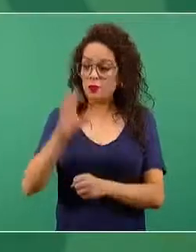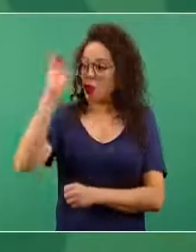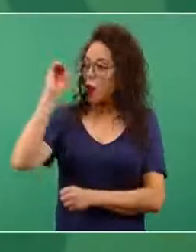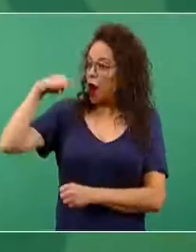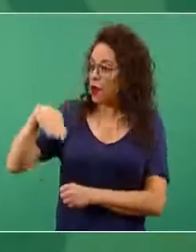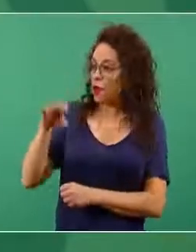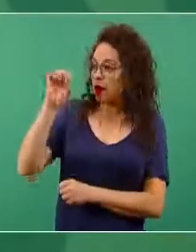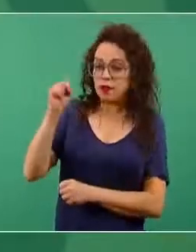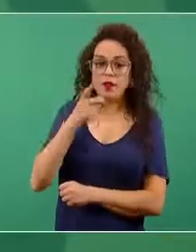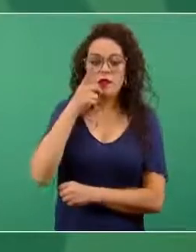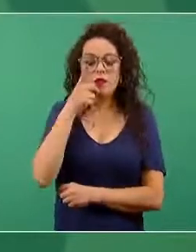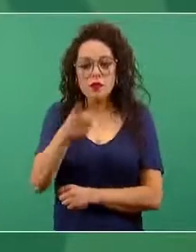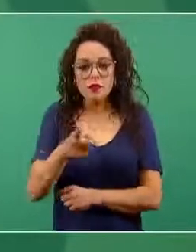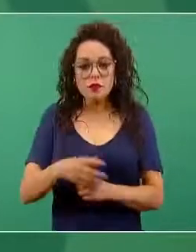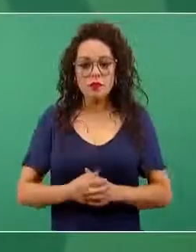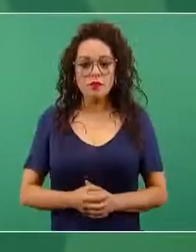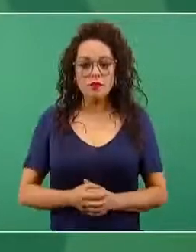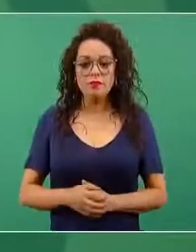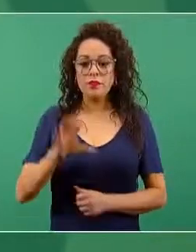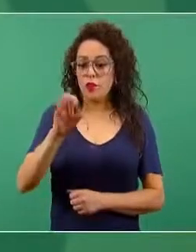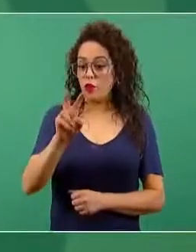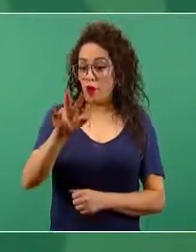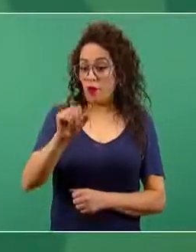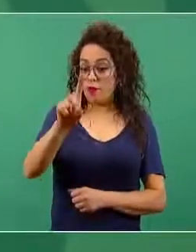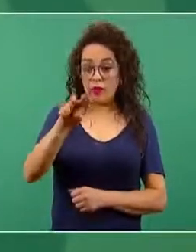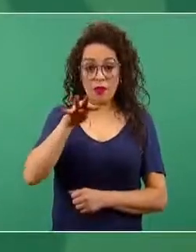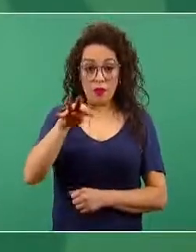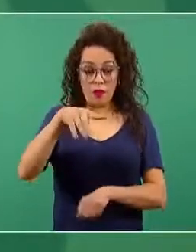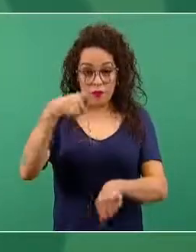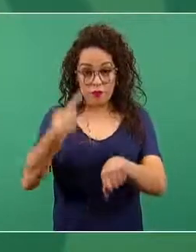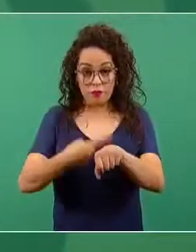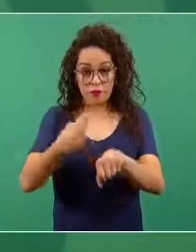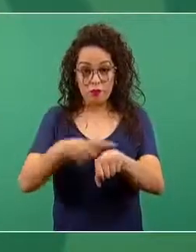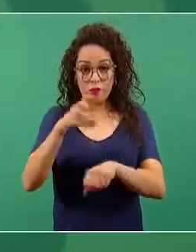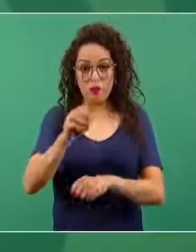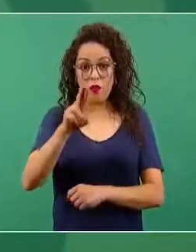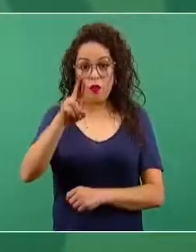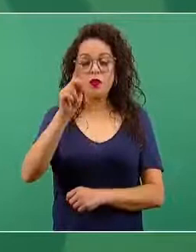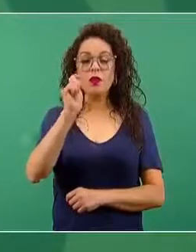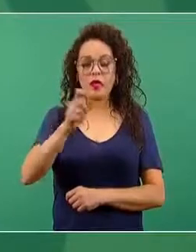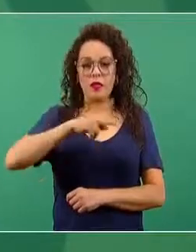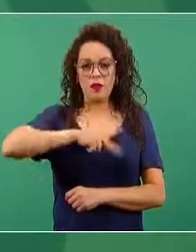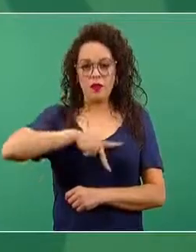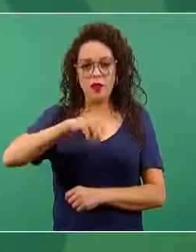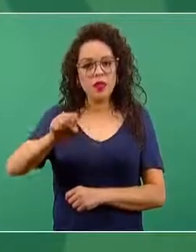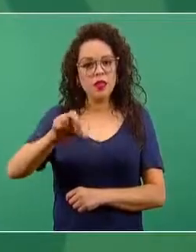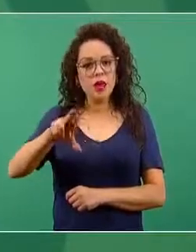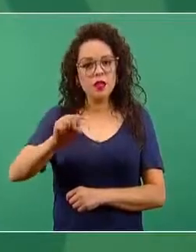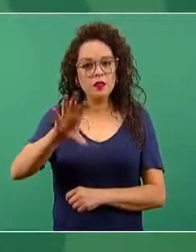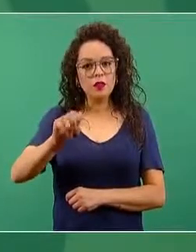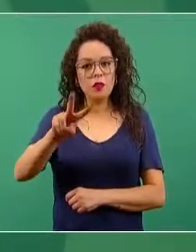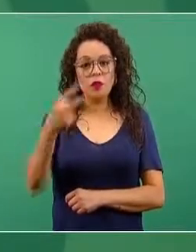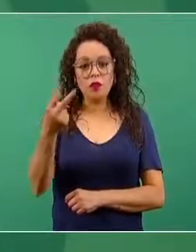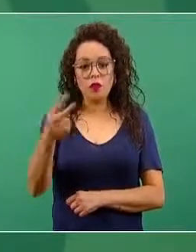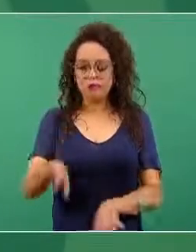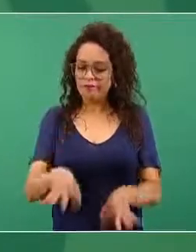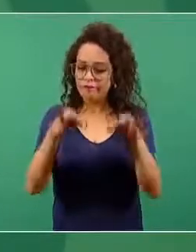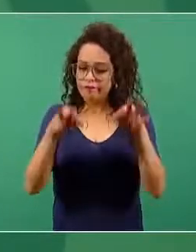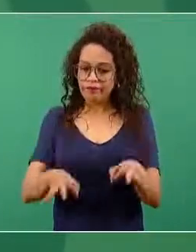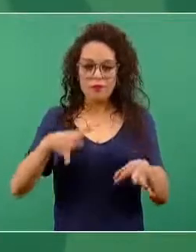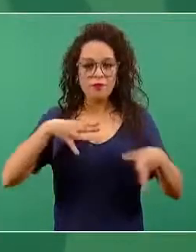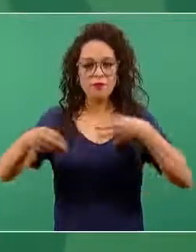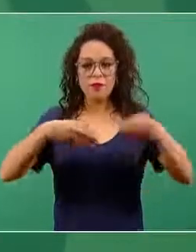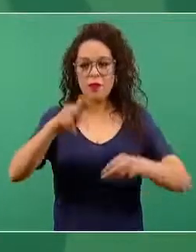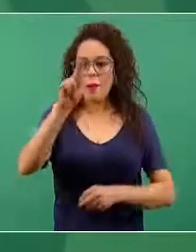declaró a la COVID-19, la enfermedad causada por el virus SARS-CoV-2, como una pandemia, una